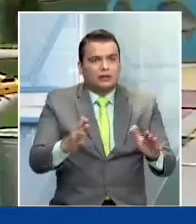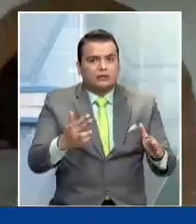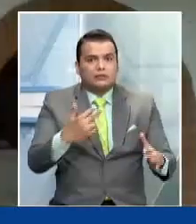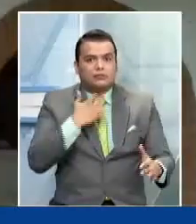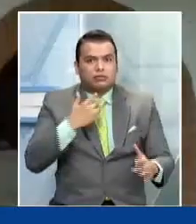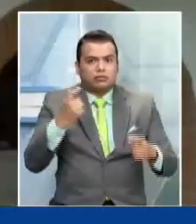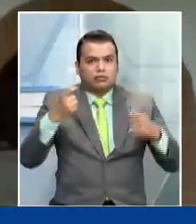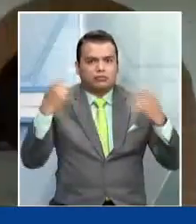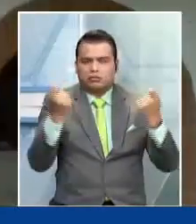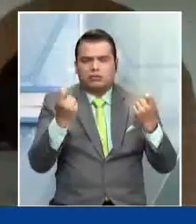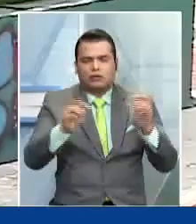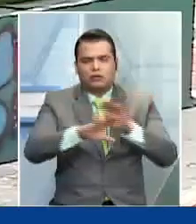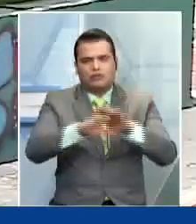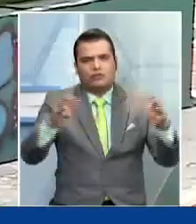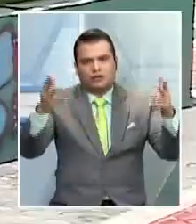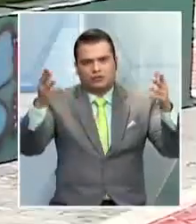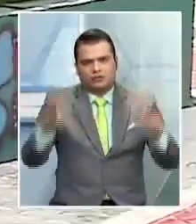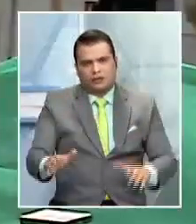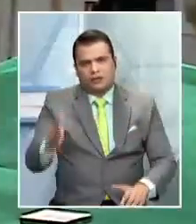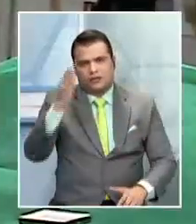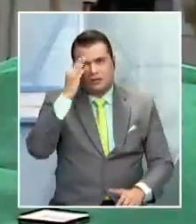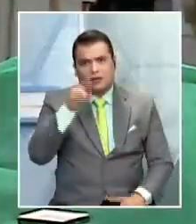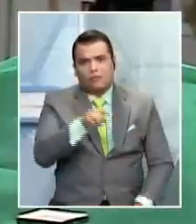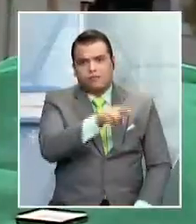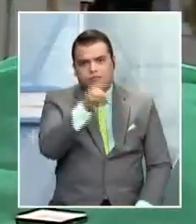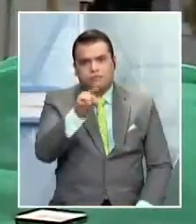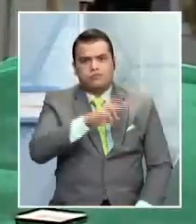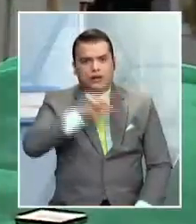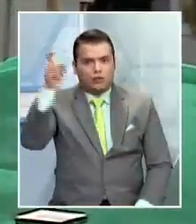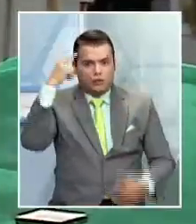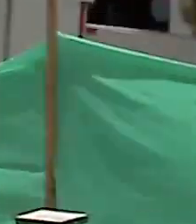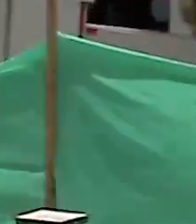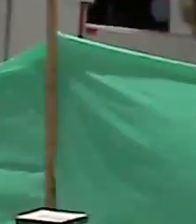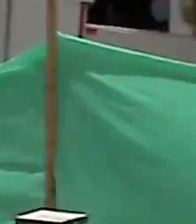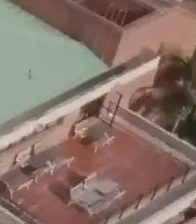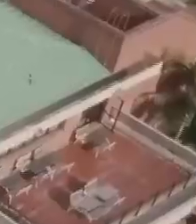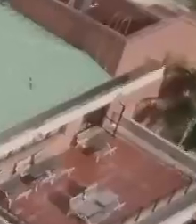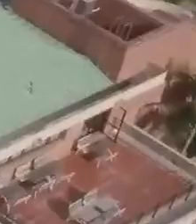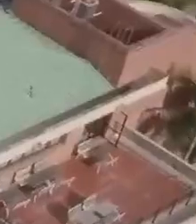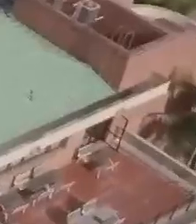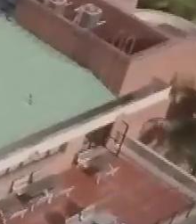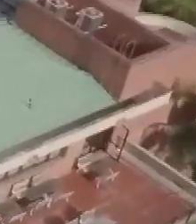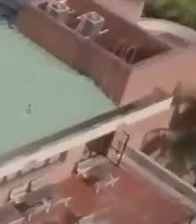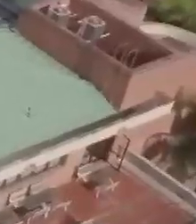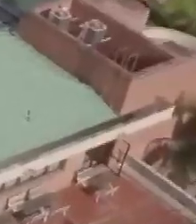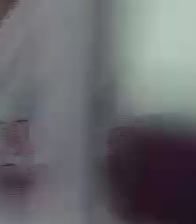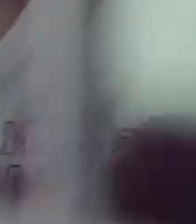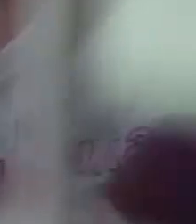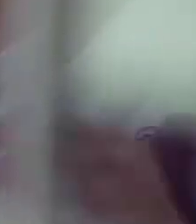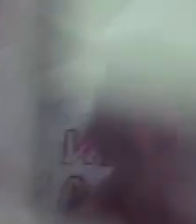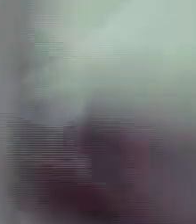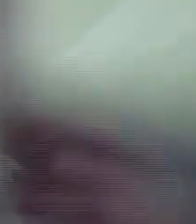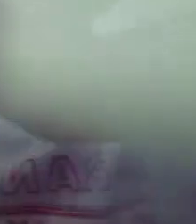40 de los 42 municipios donde tiene injerencia la gobernación.